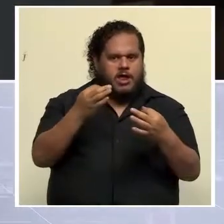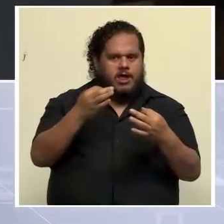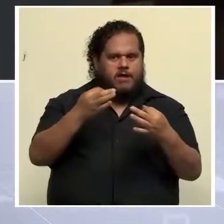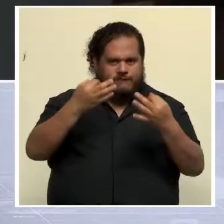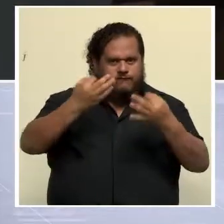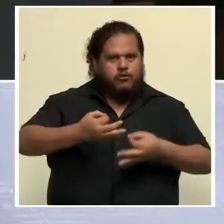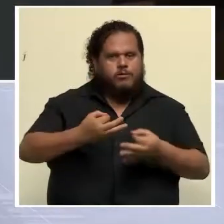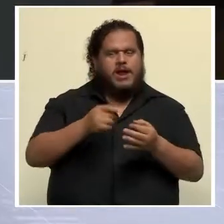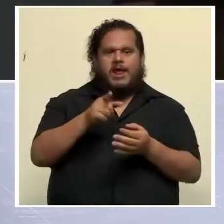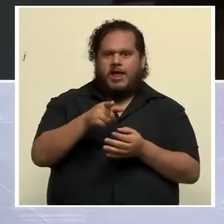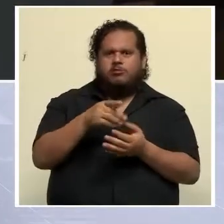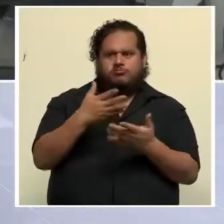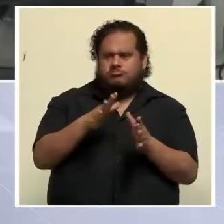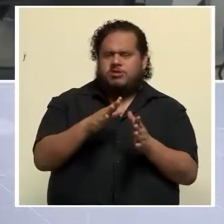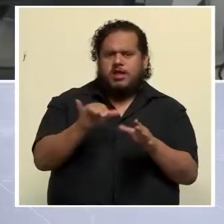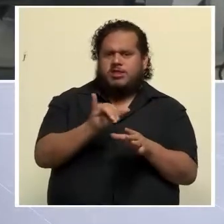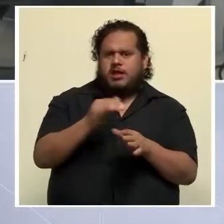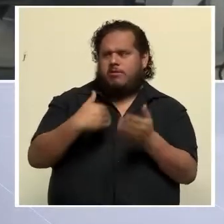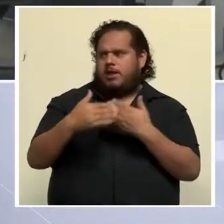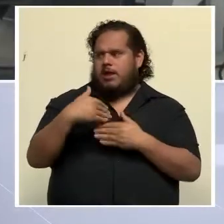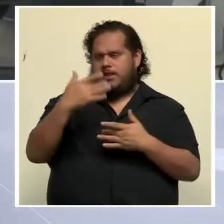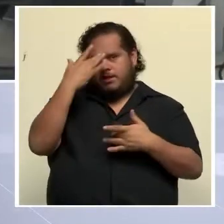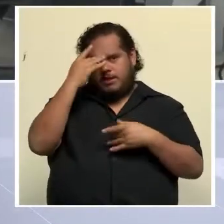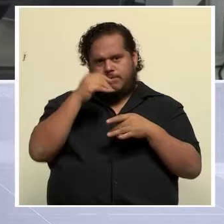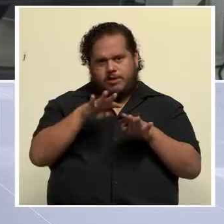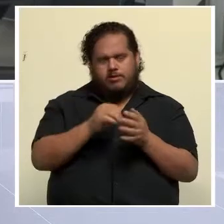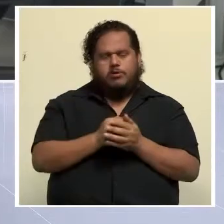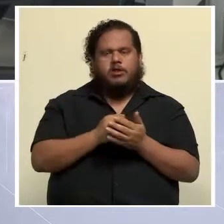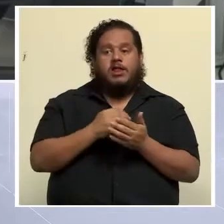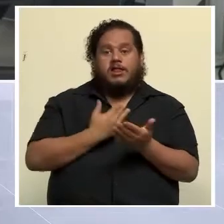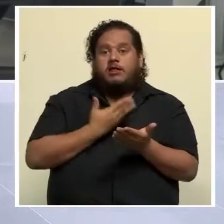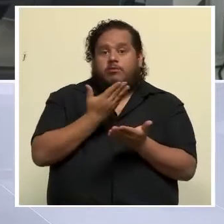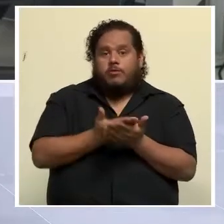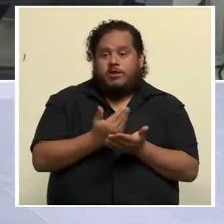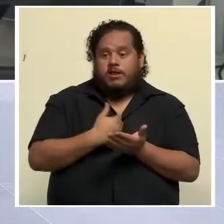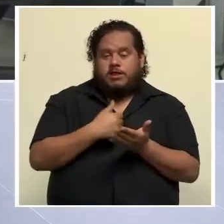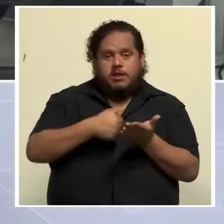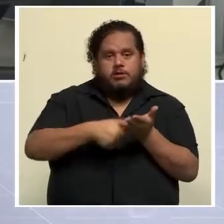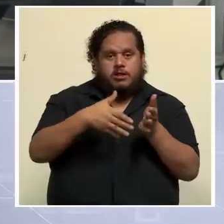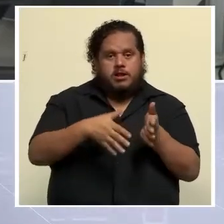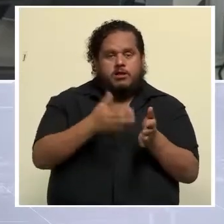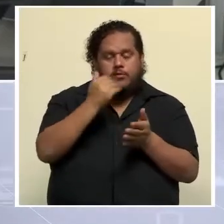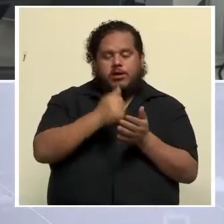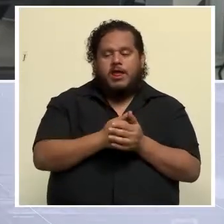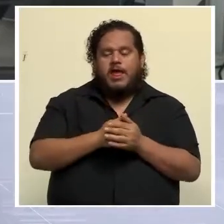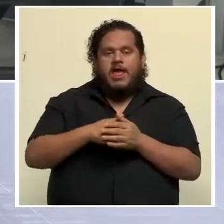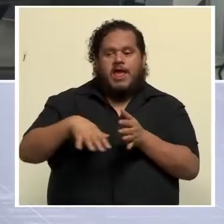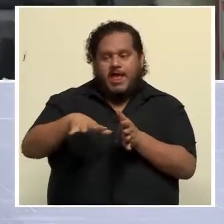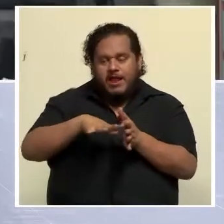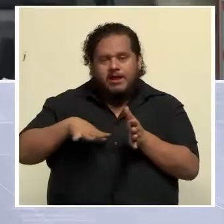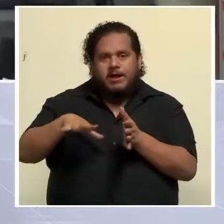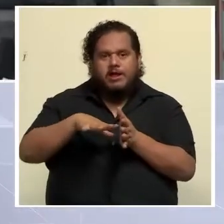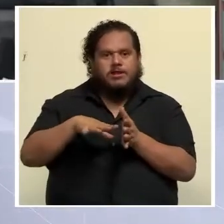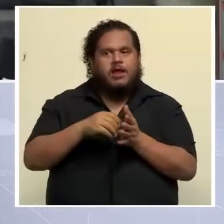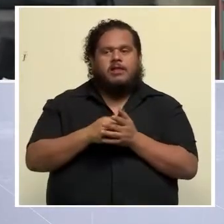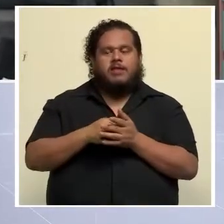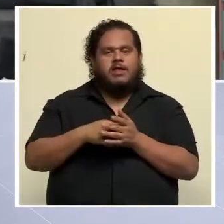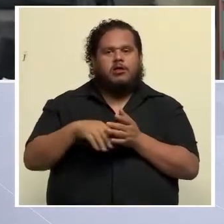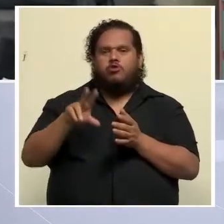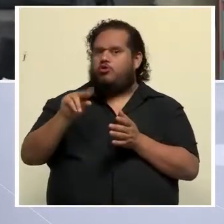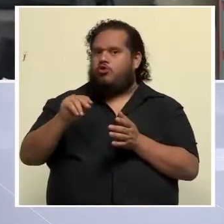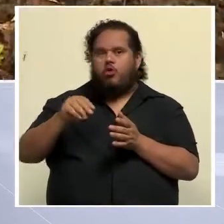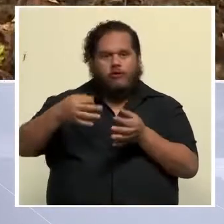esto plantea serios retos para las propuestas que plantean los candidatos, debido a que el sector informal de la economía es bastante más complejo de